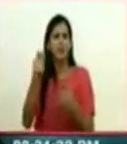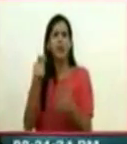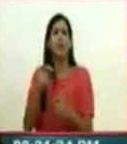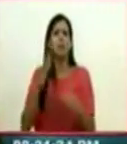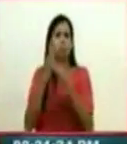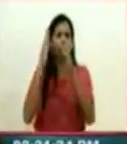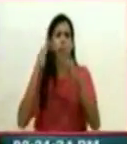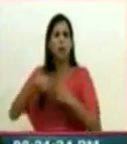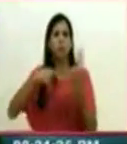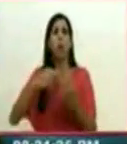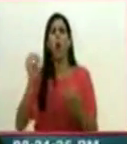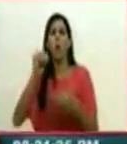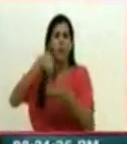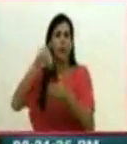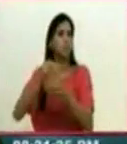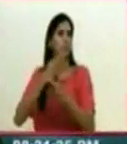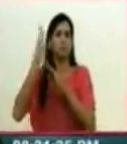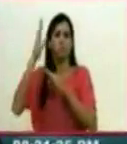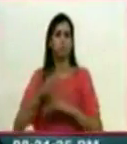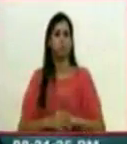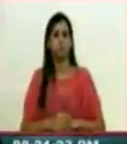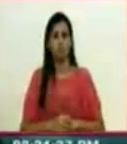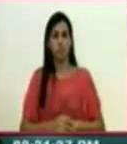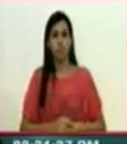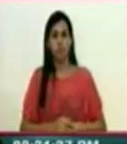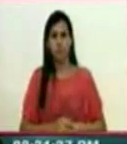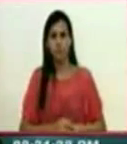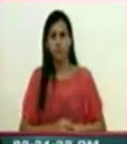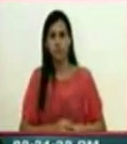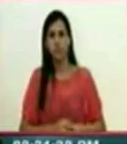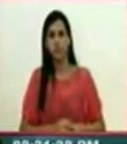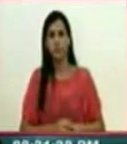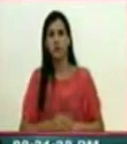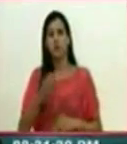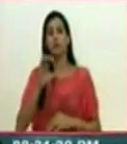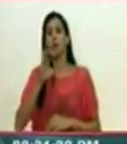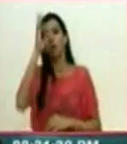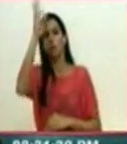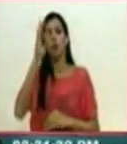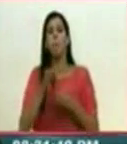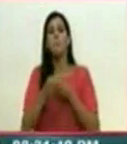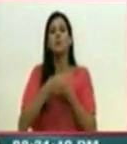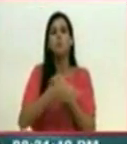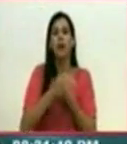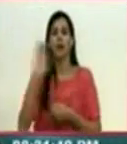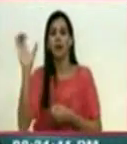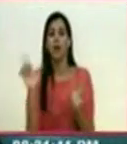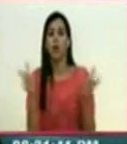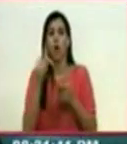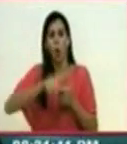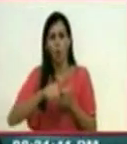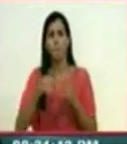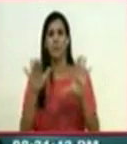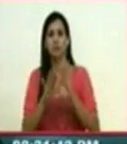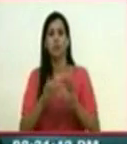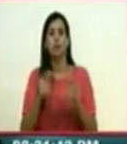proceso revolucionario y social que se adelanta en Venezuela. El Consejo Municipal de Caracas se reunió este martes para